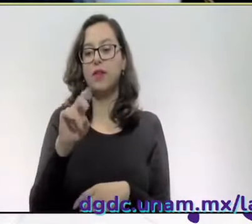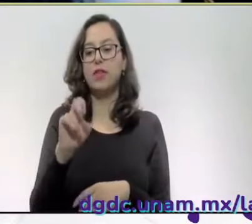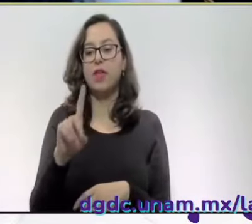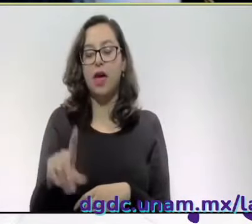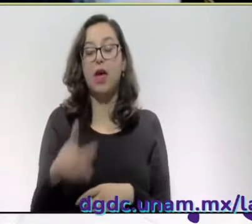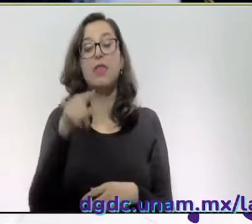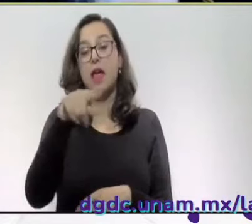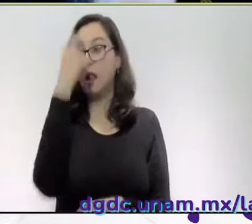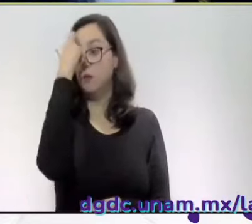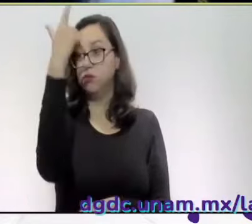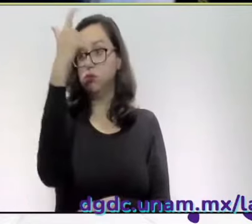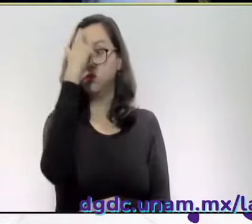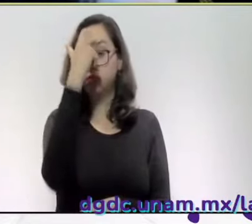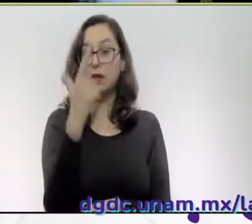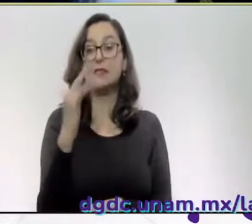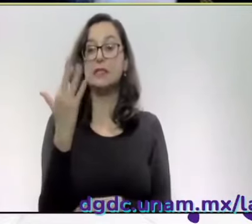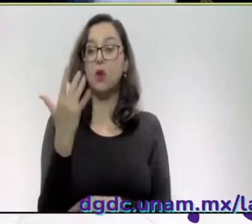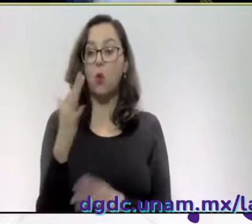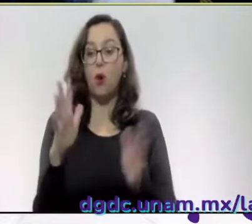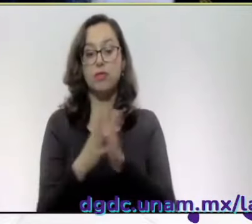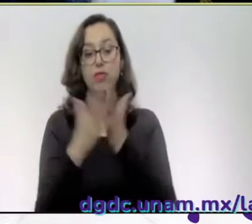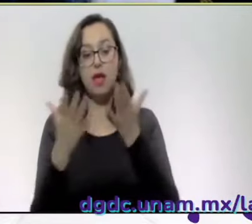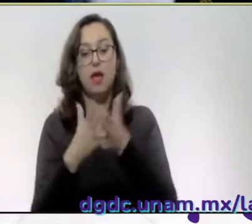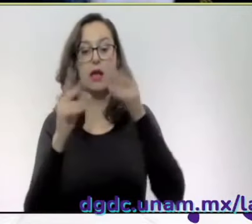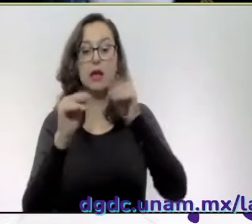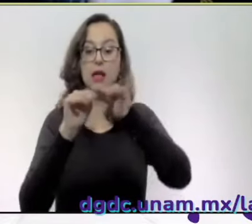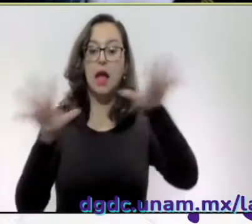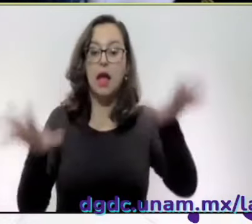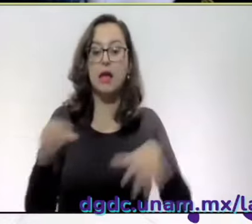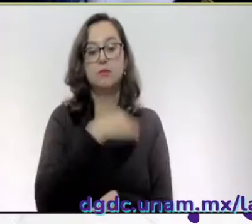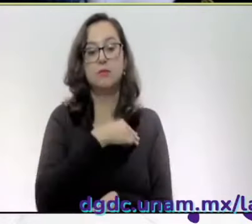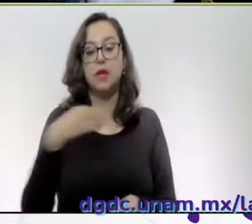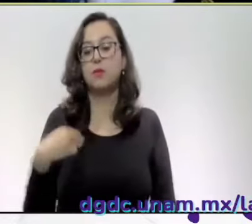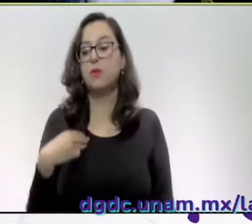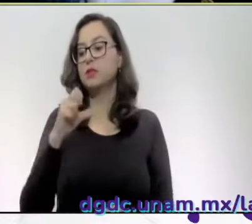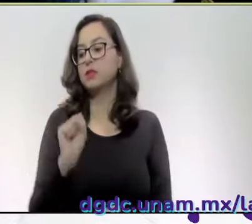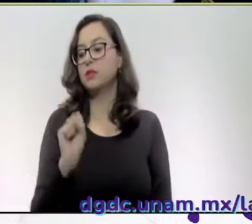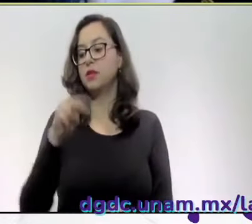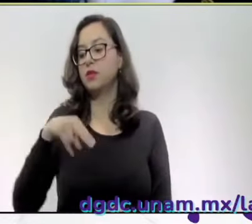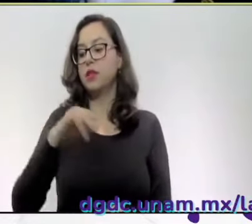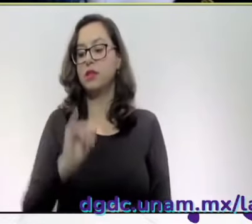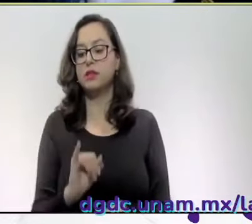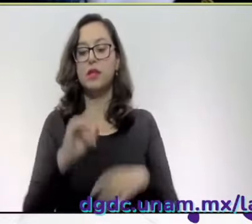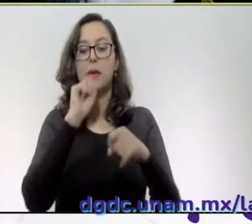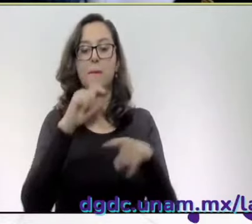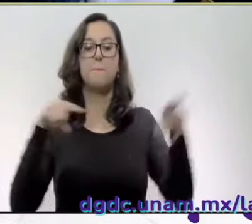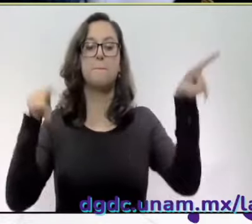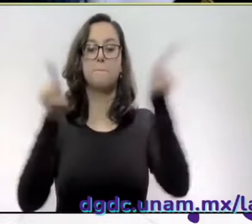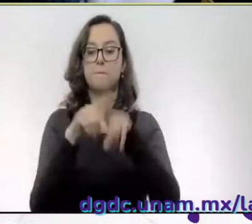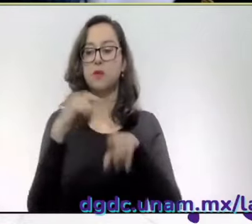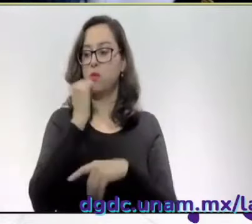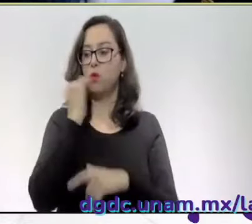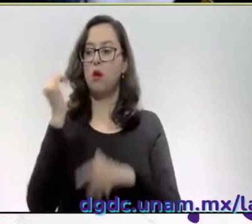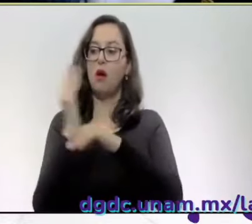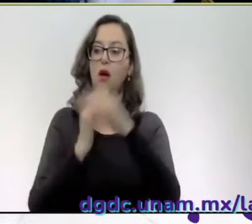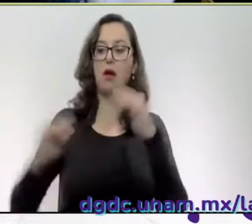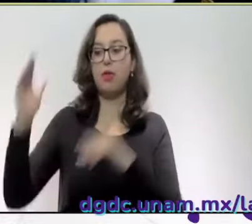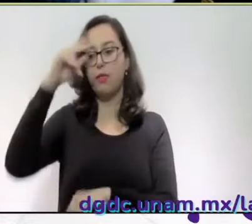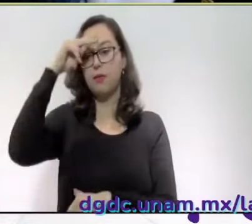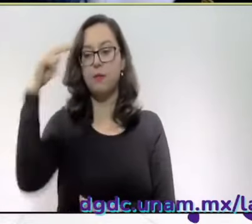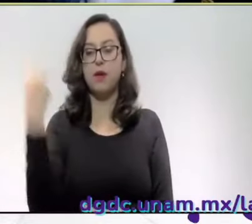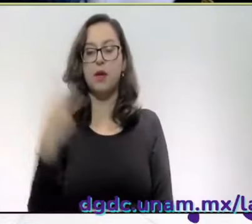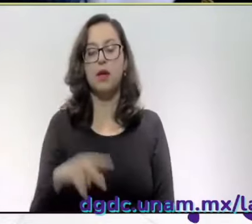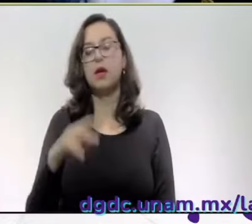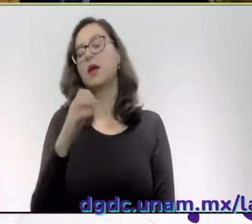50 publicaciones, miembro del Sistema Nacional de Investigadores y de la Academia Mexicana de Ciencias. Bienvenido, Miguel.